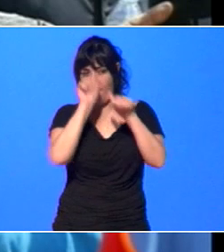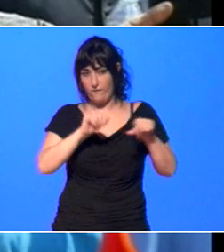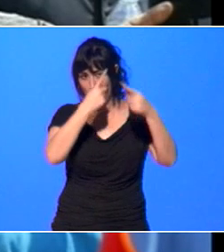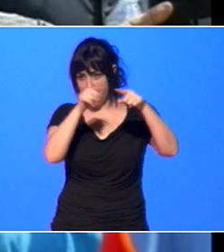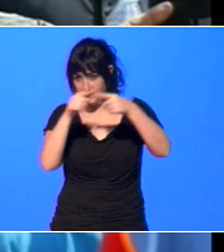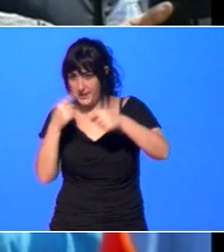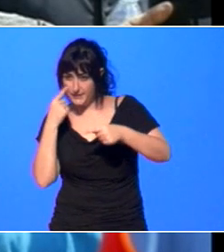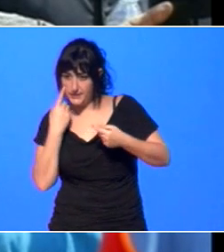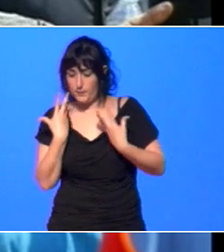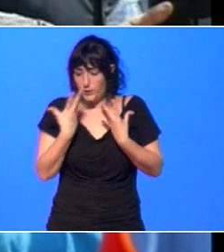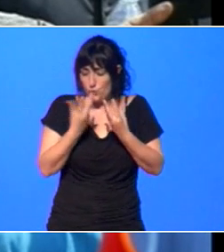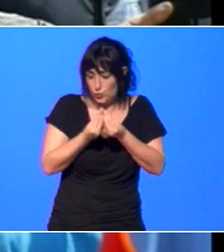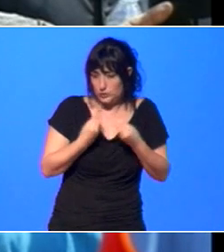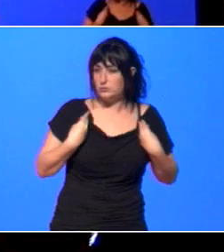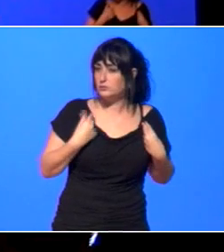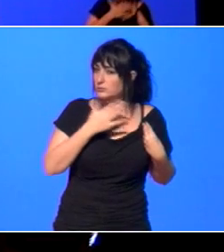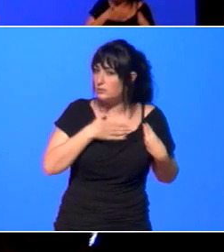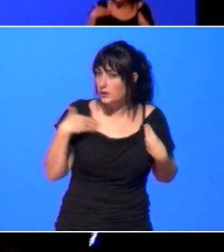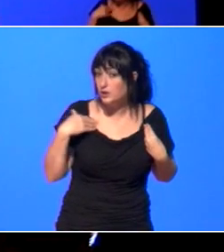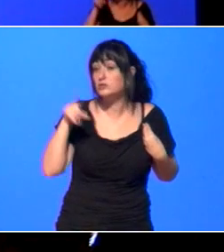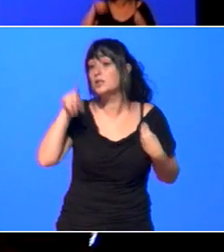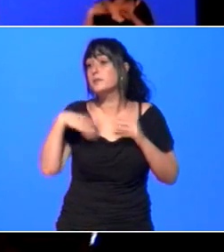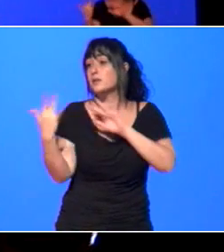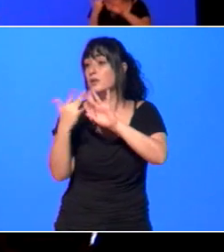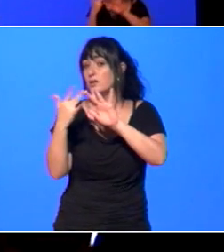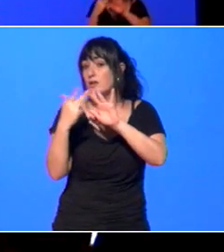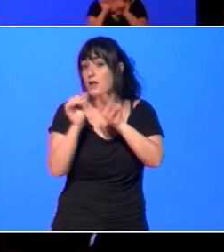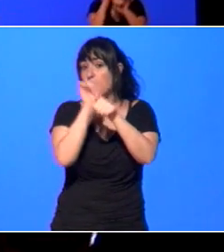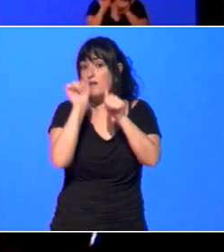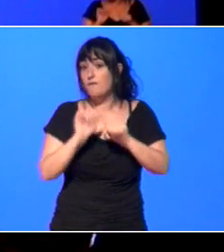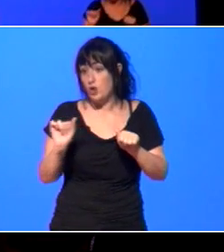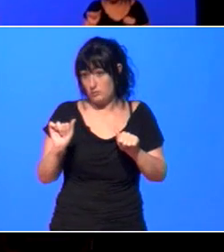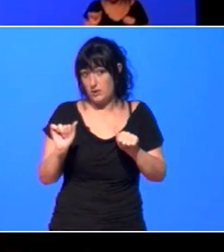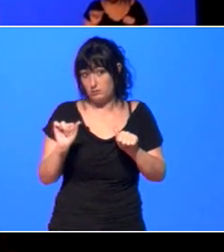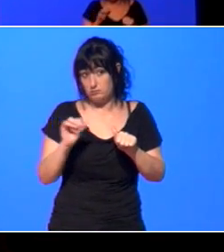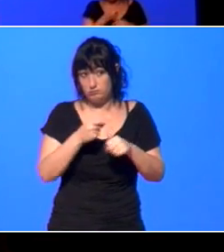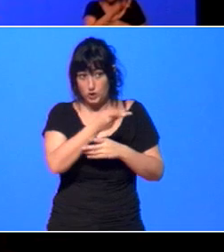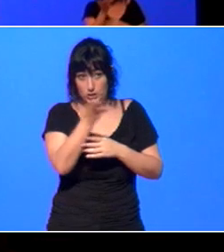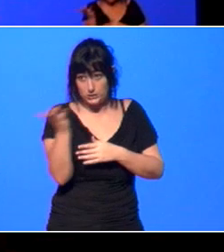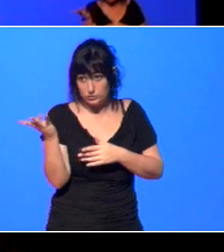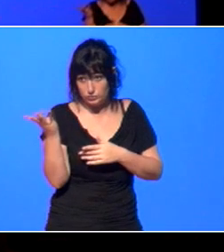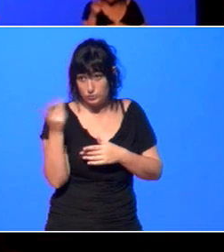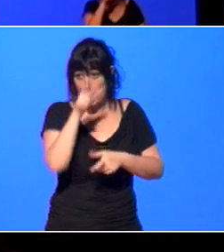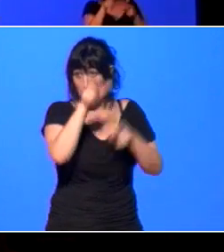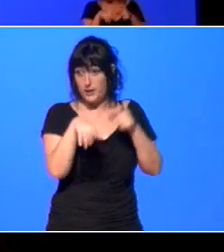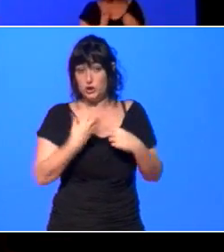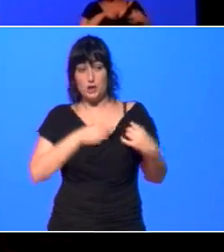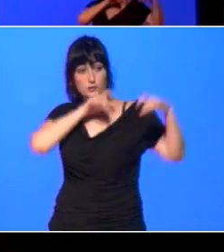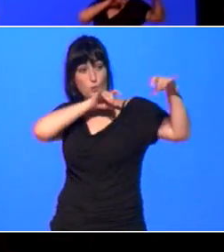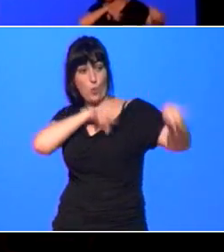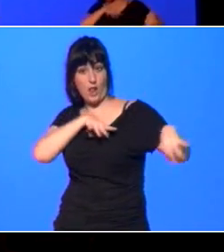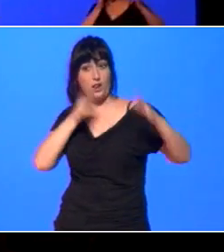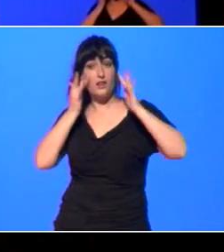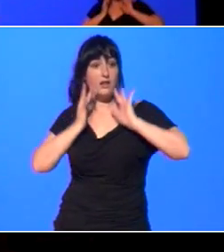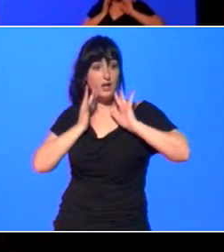querer vivir juntos y de relacionarnos con los demás, con los que son iguales a nosotros en dignidad,